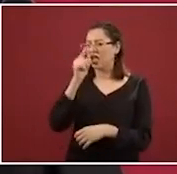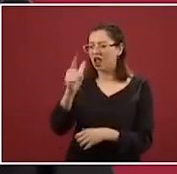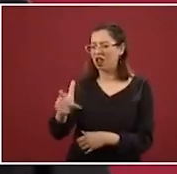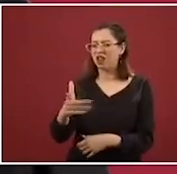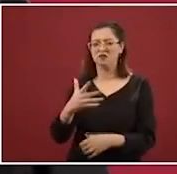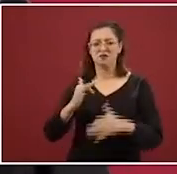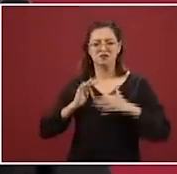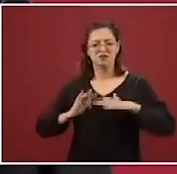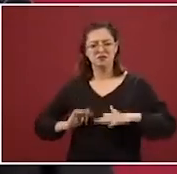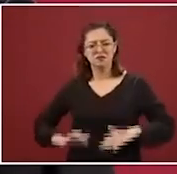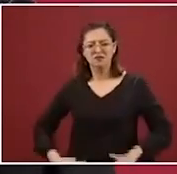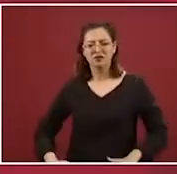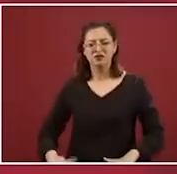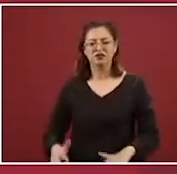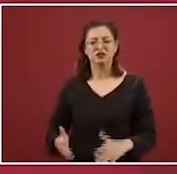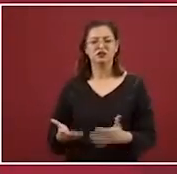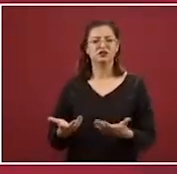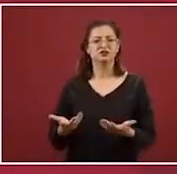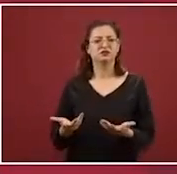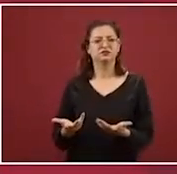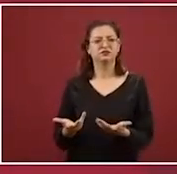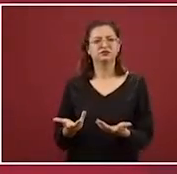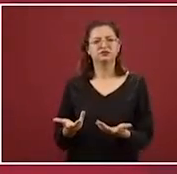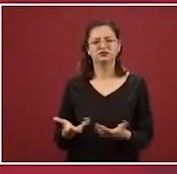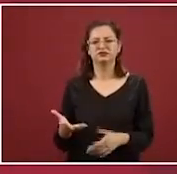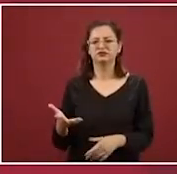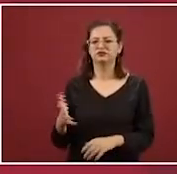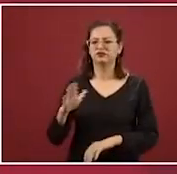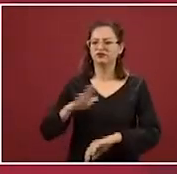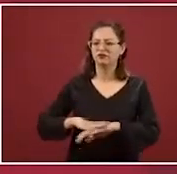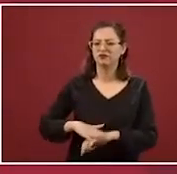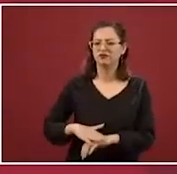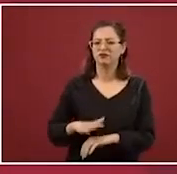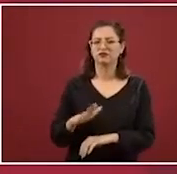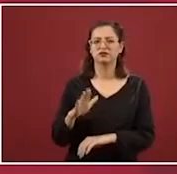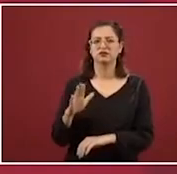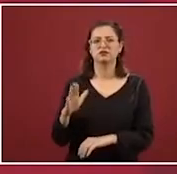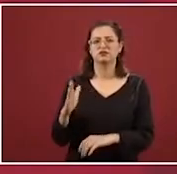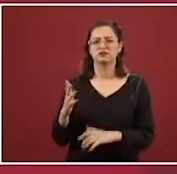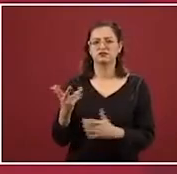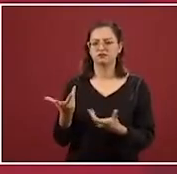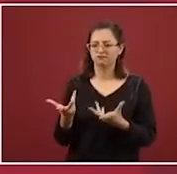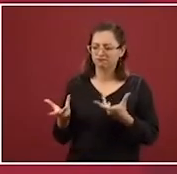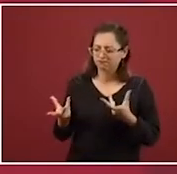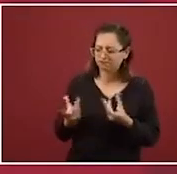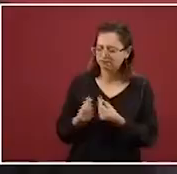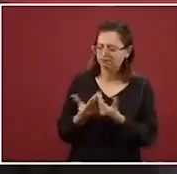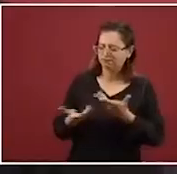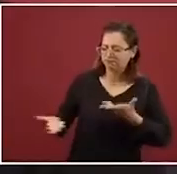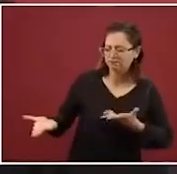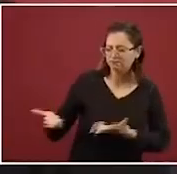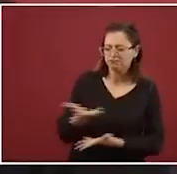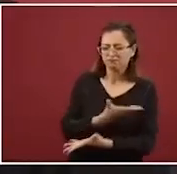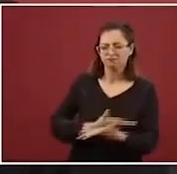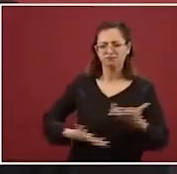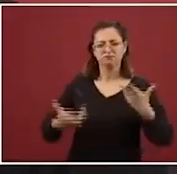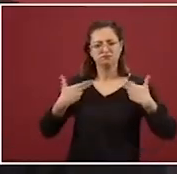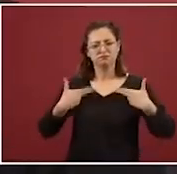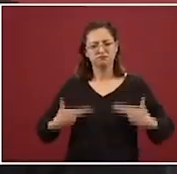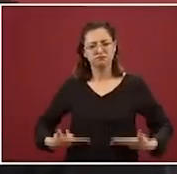que fuésemos cada vez más fraternos, más humanos.